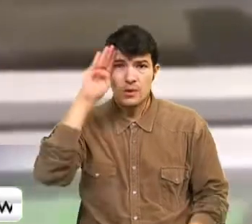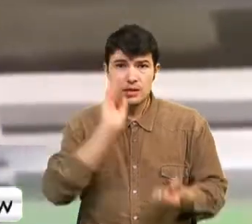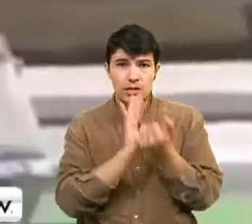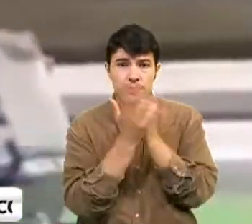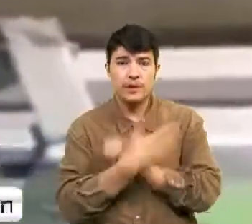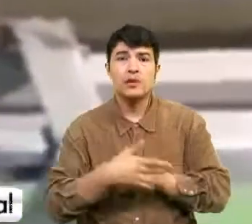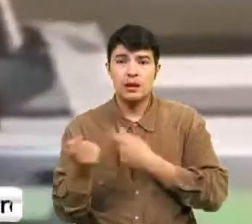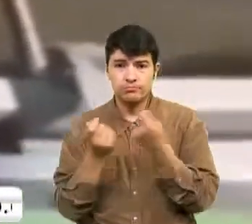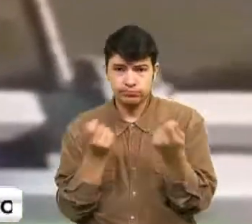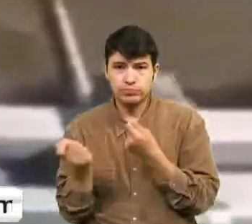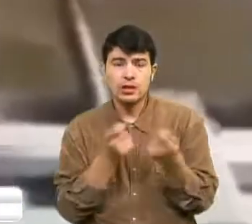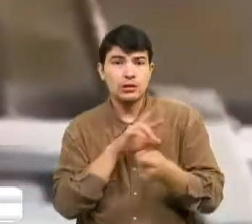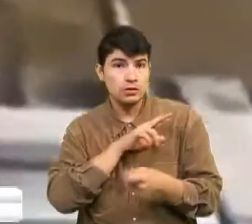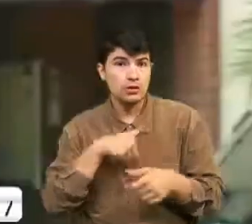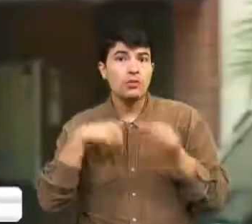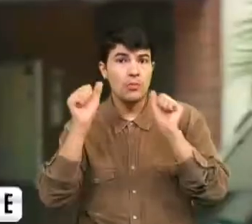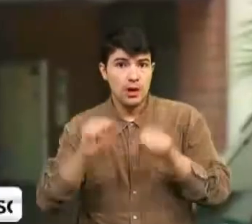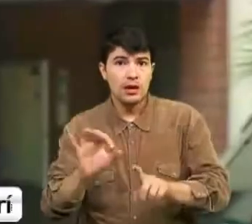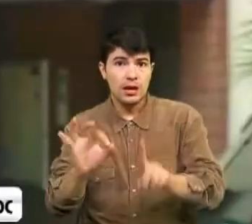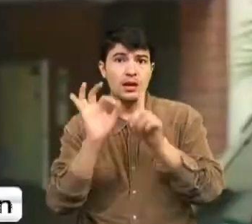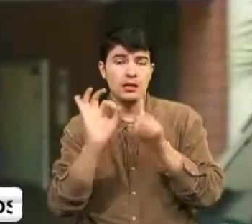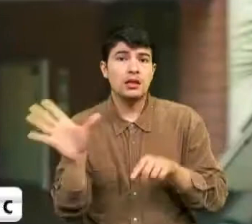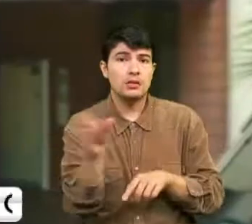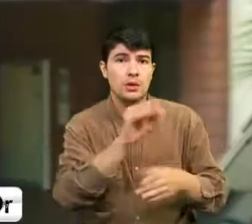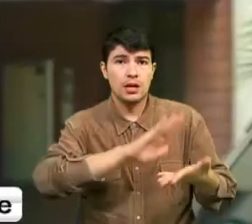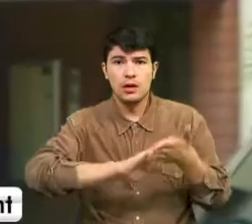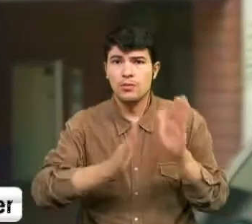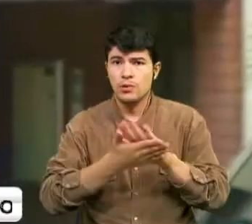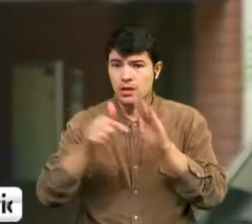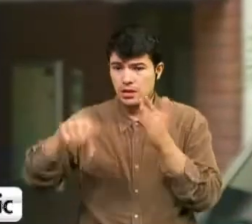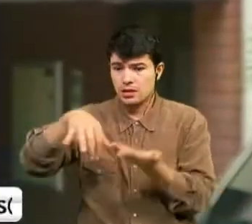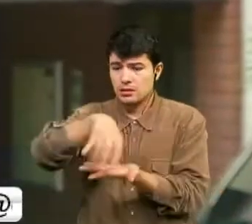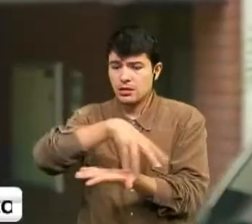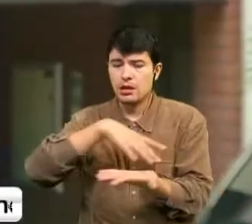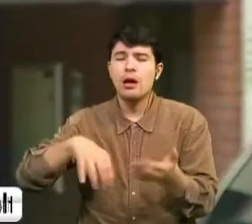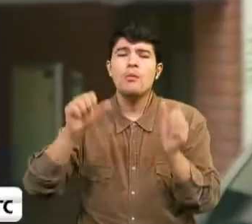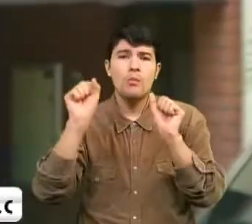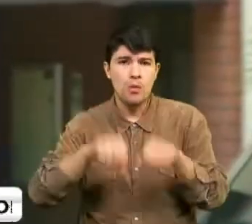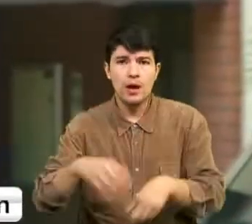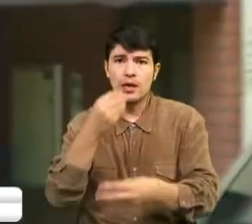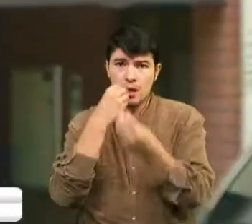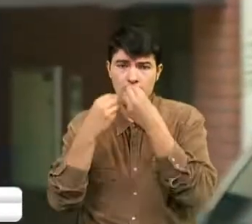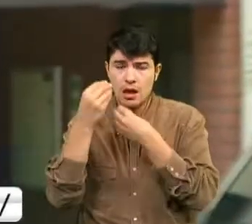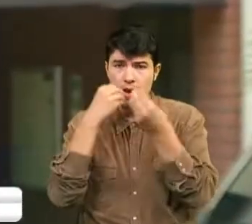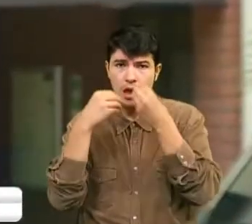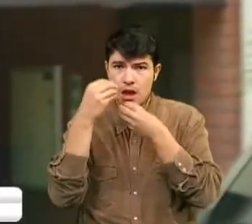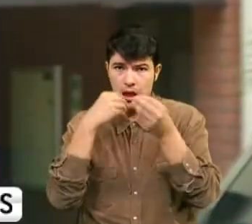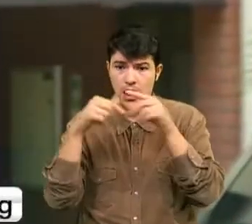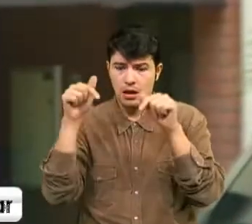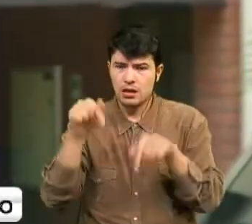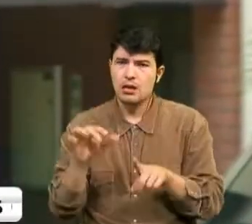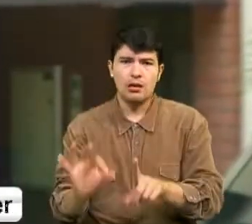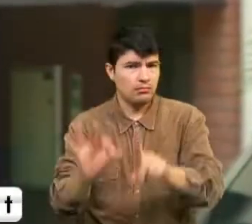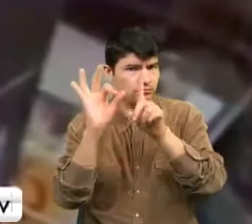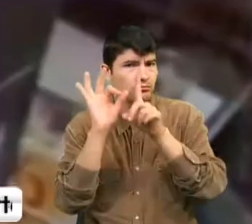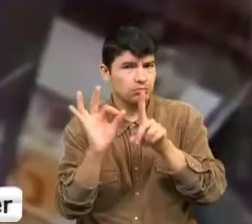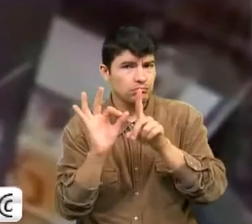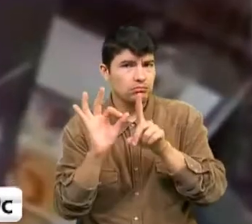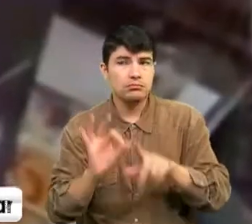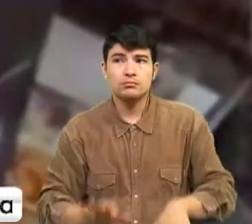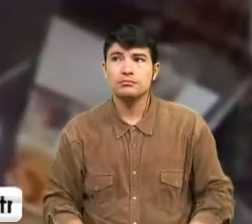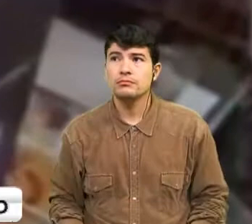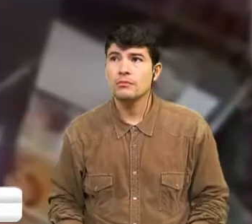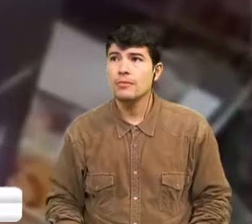garantizar a los comerciantes y a la ciudadanía que pueden encontrar en la Central de Abastos unos productos de óptima calidad.